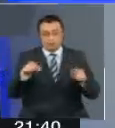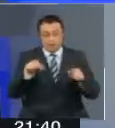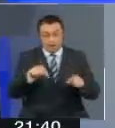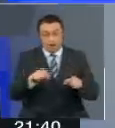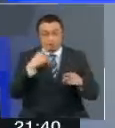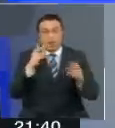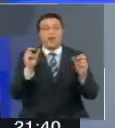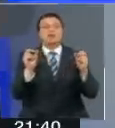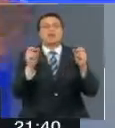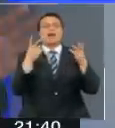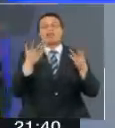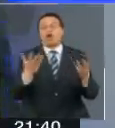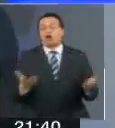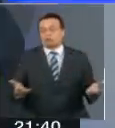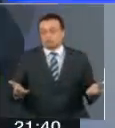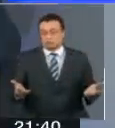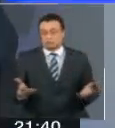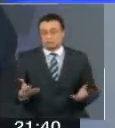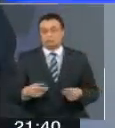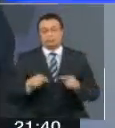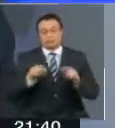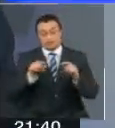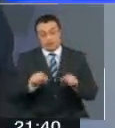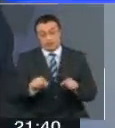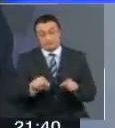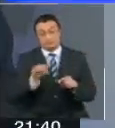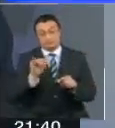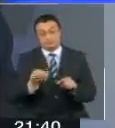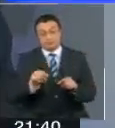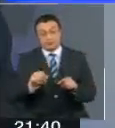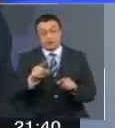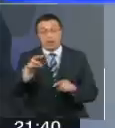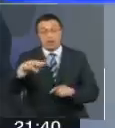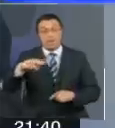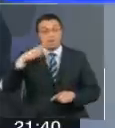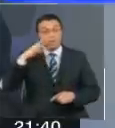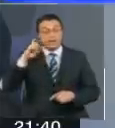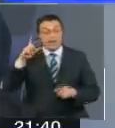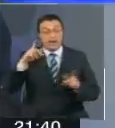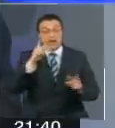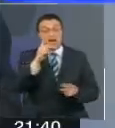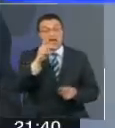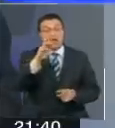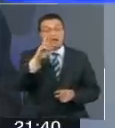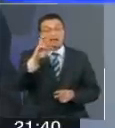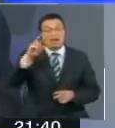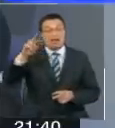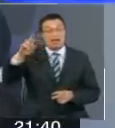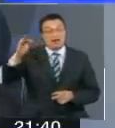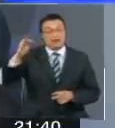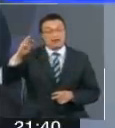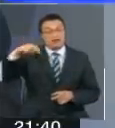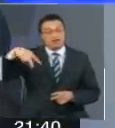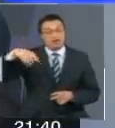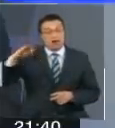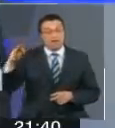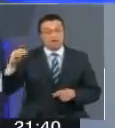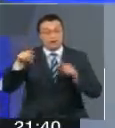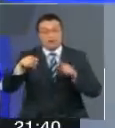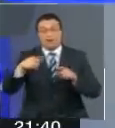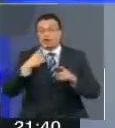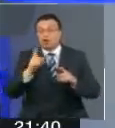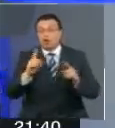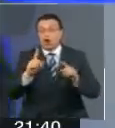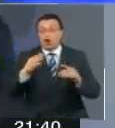como salvador. Bueno, eso. El hecho es que Miguel Krasnov y los agentes de la DINA no entraron a la casa,